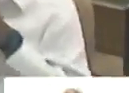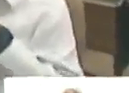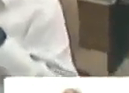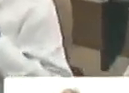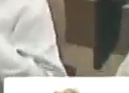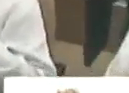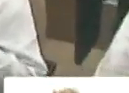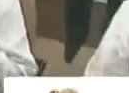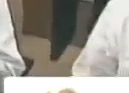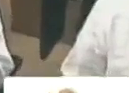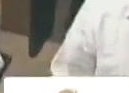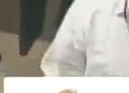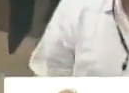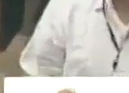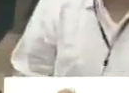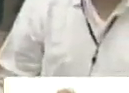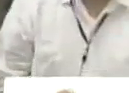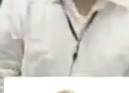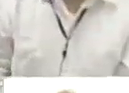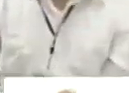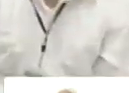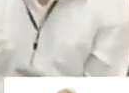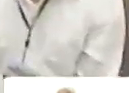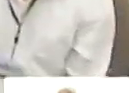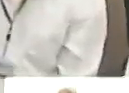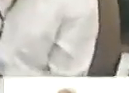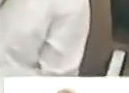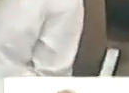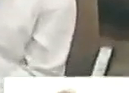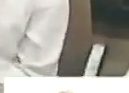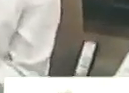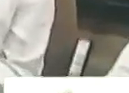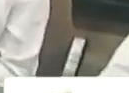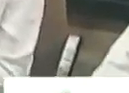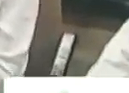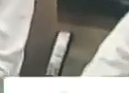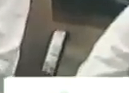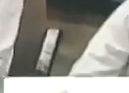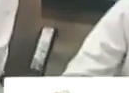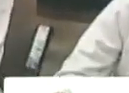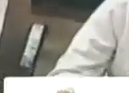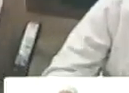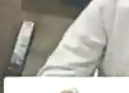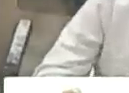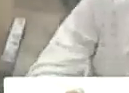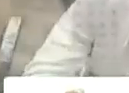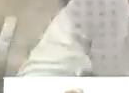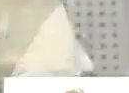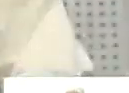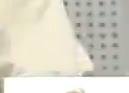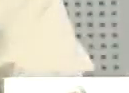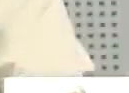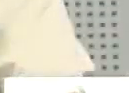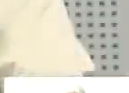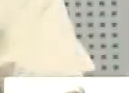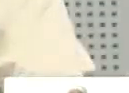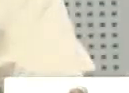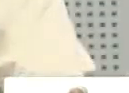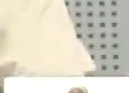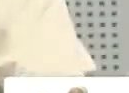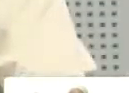Bueno, estamos precisamente, como decía Esteban Lazo, hoy conmemorando